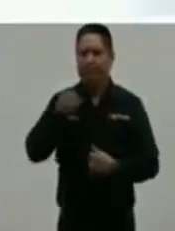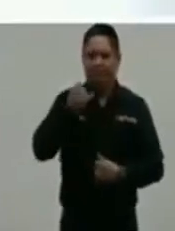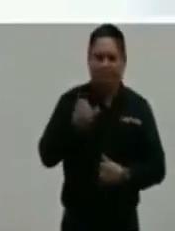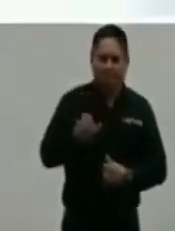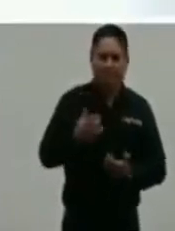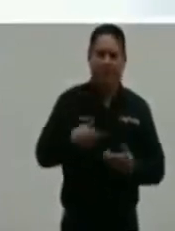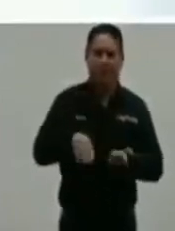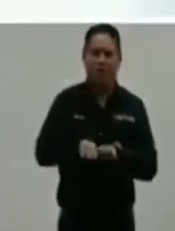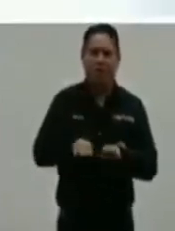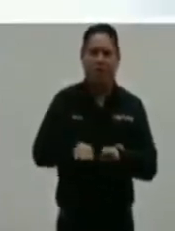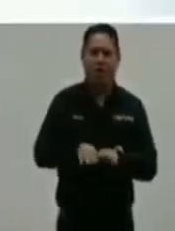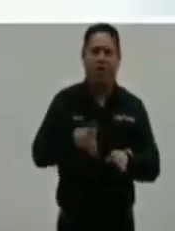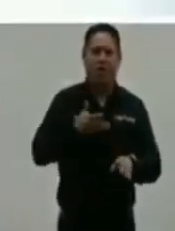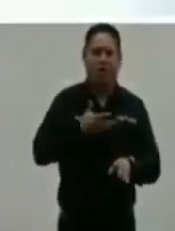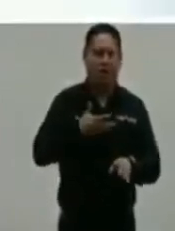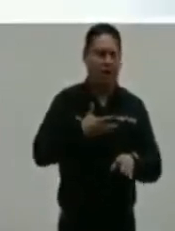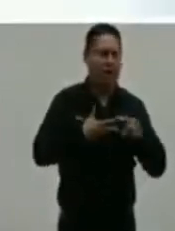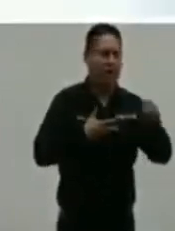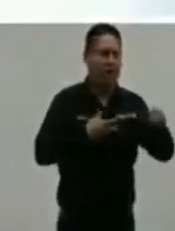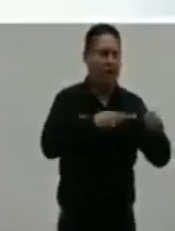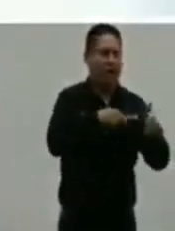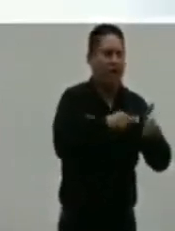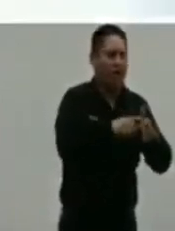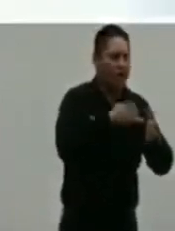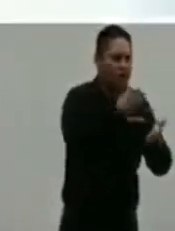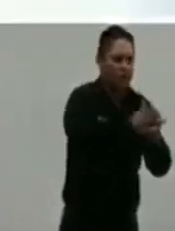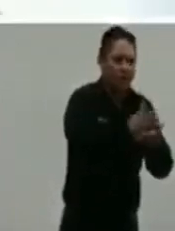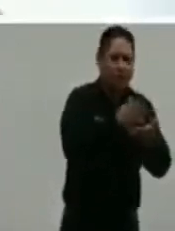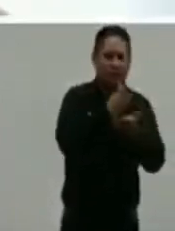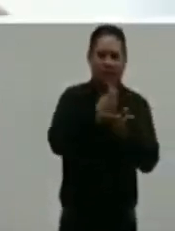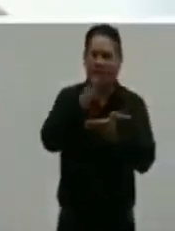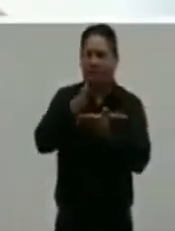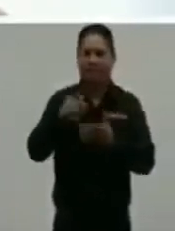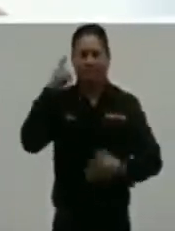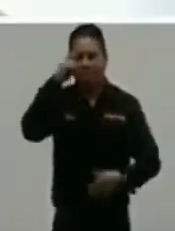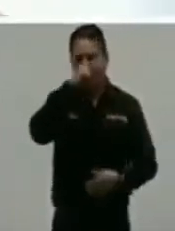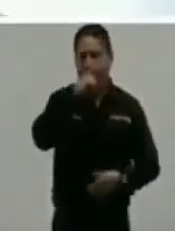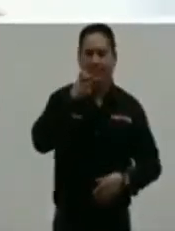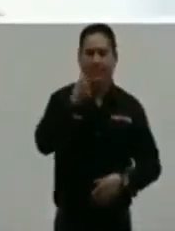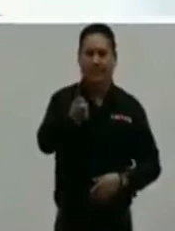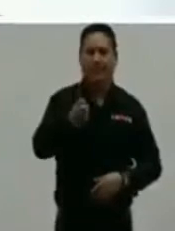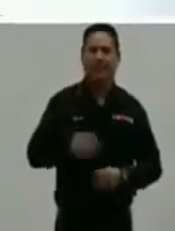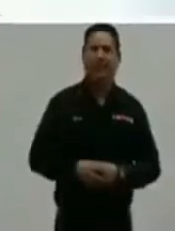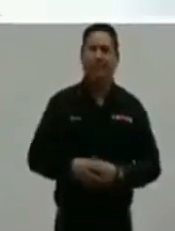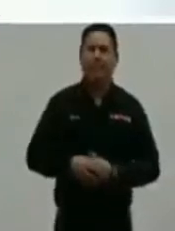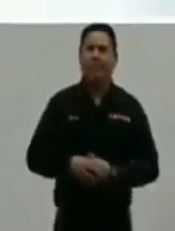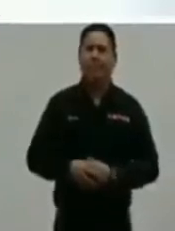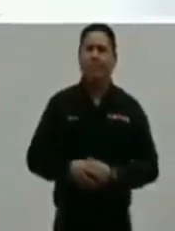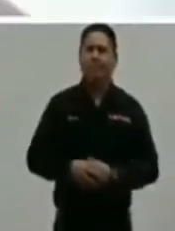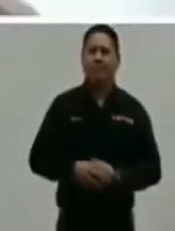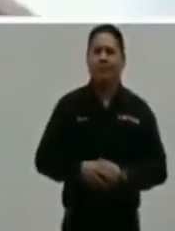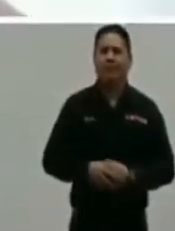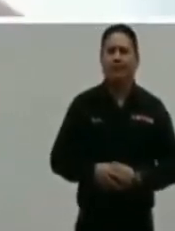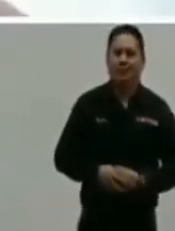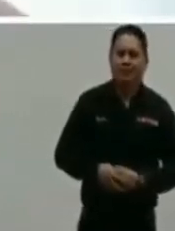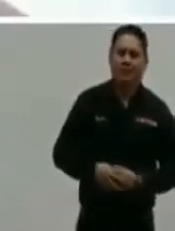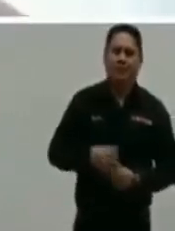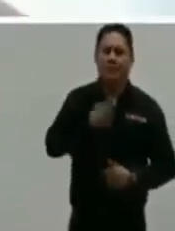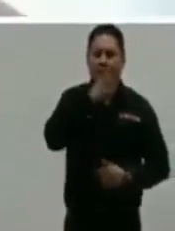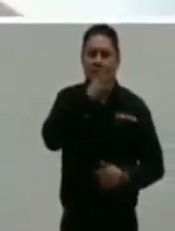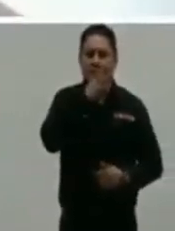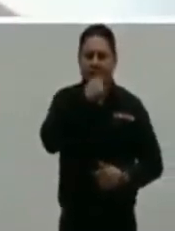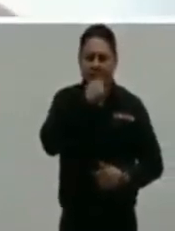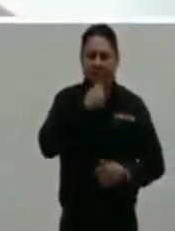estos inmuebles para que se puedan realizar durante en el proceso. Y con este ajuste también no se